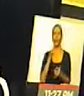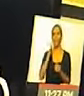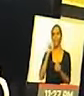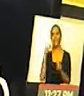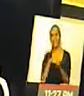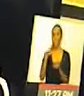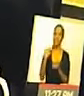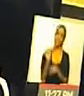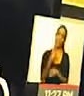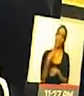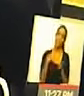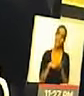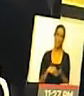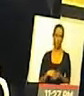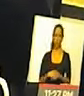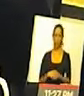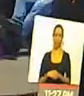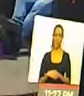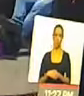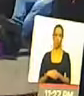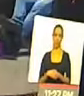mil.